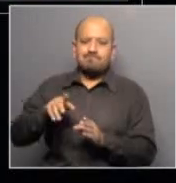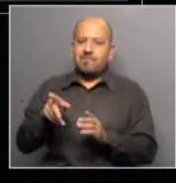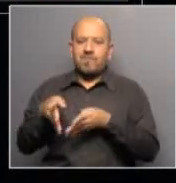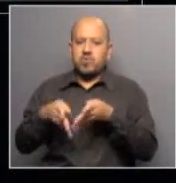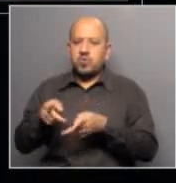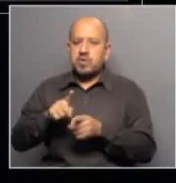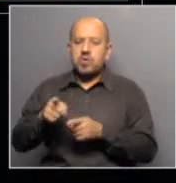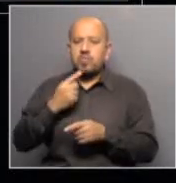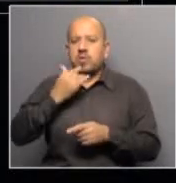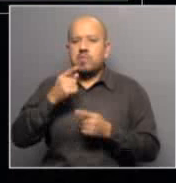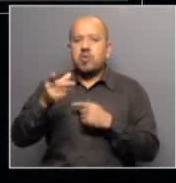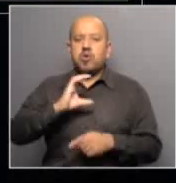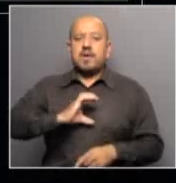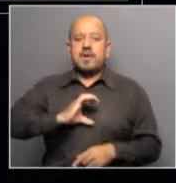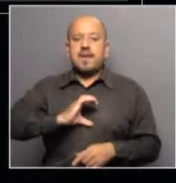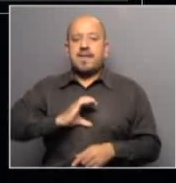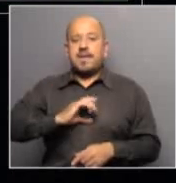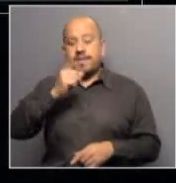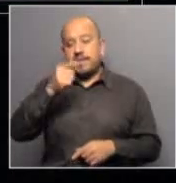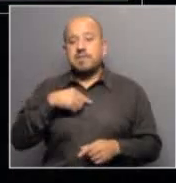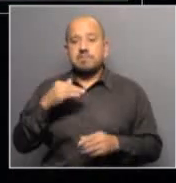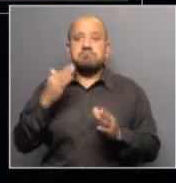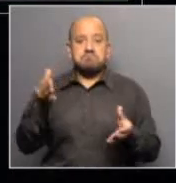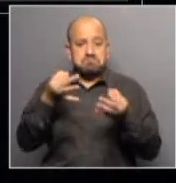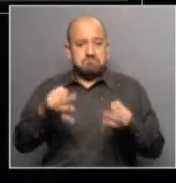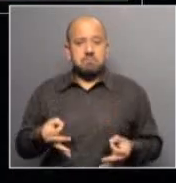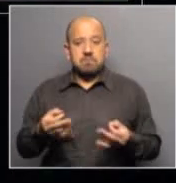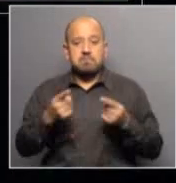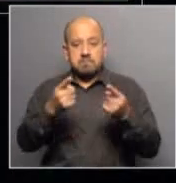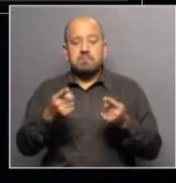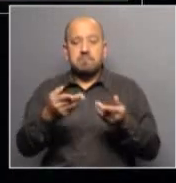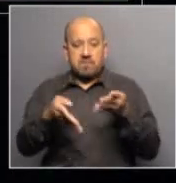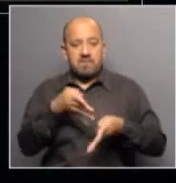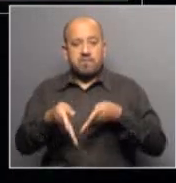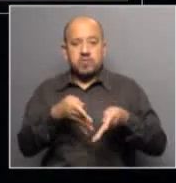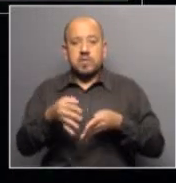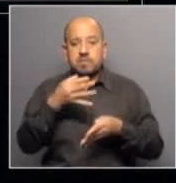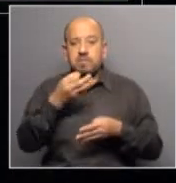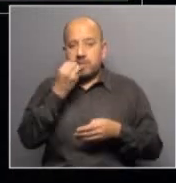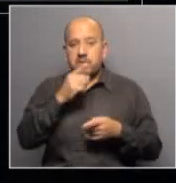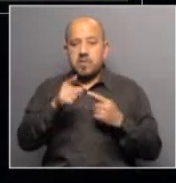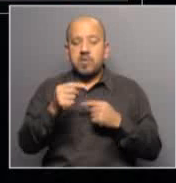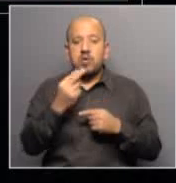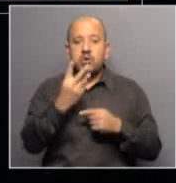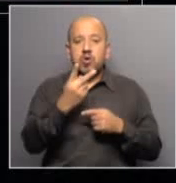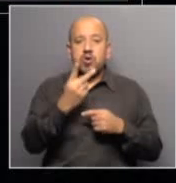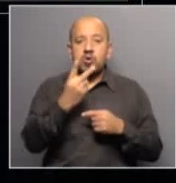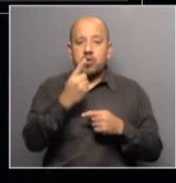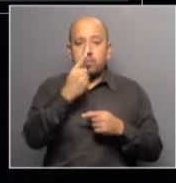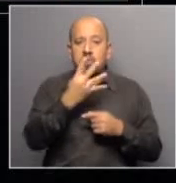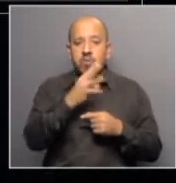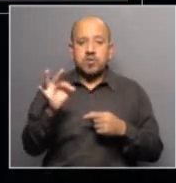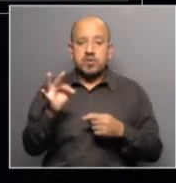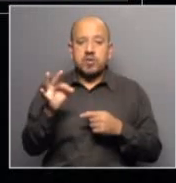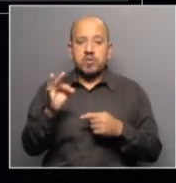Y hablo, por ejemplo, de Canadá, que es una de las regulaciones que mejor está funcionando. Por tirar un dato nomás, pero 2.400 millones de dólares